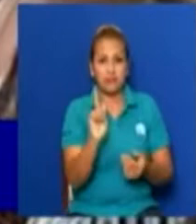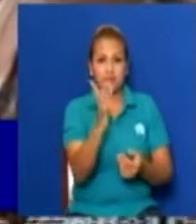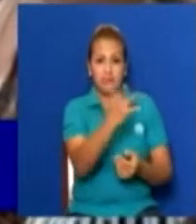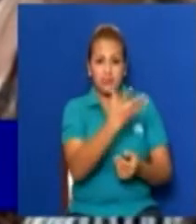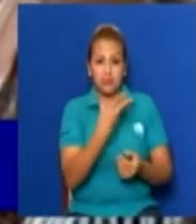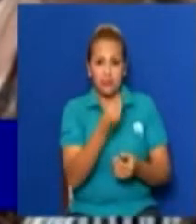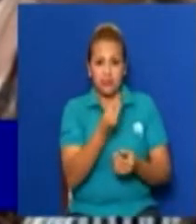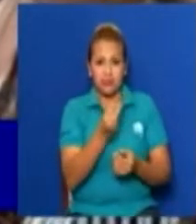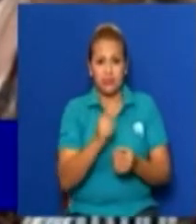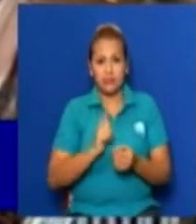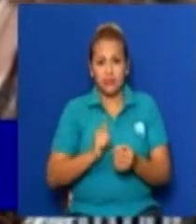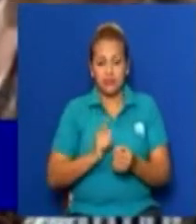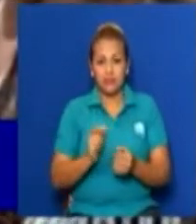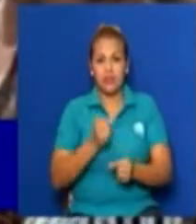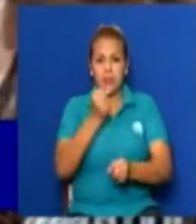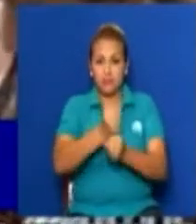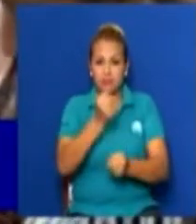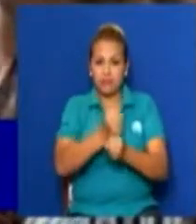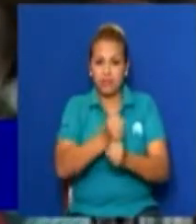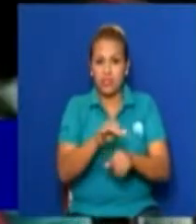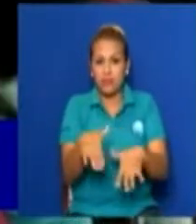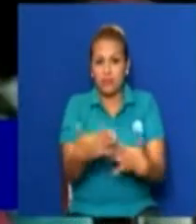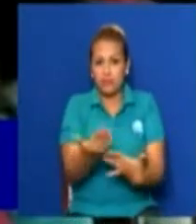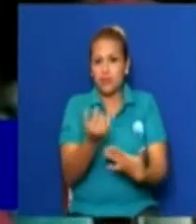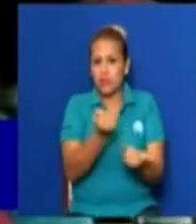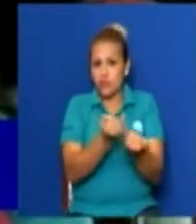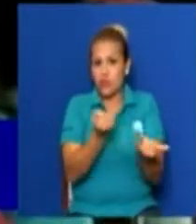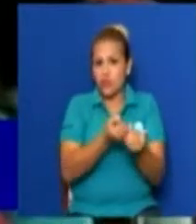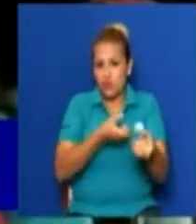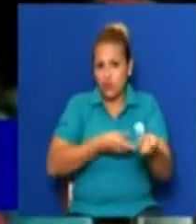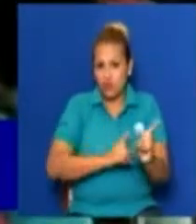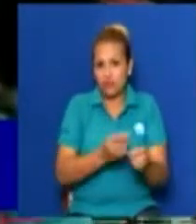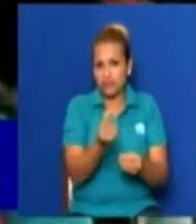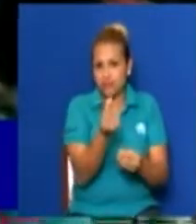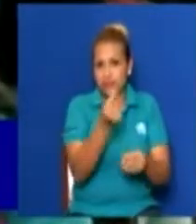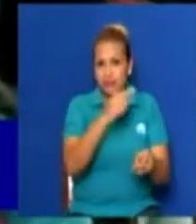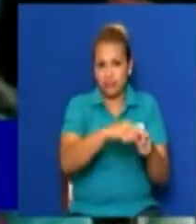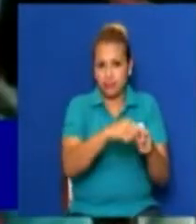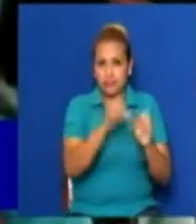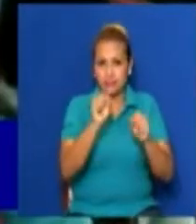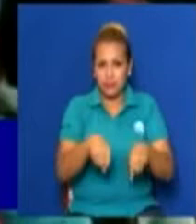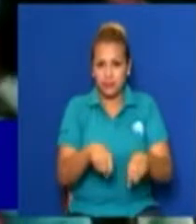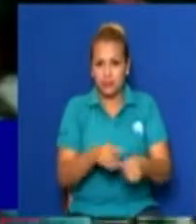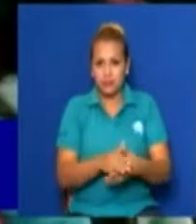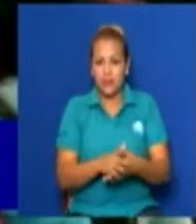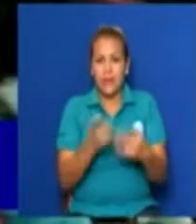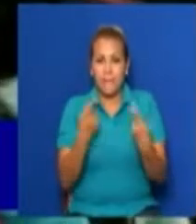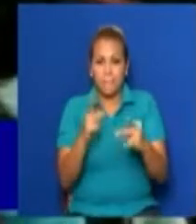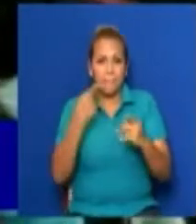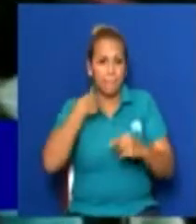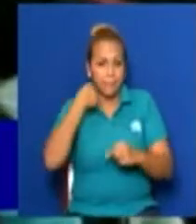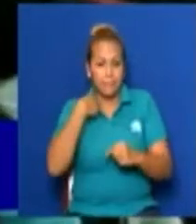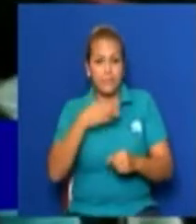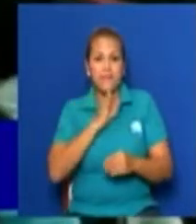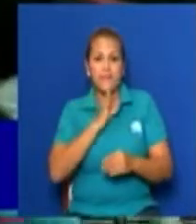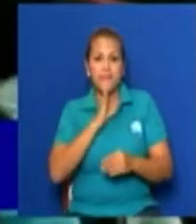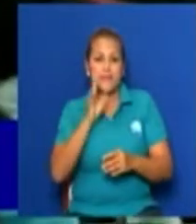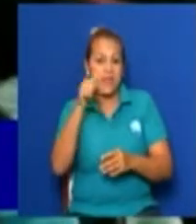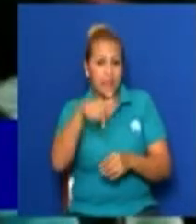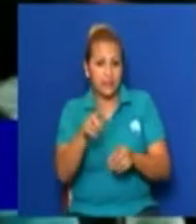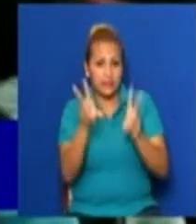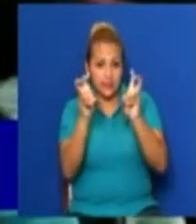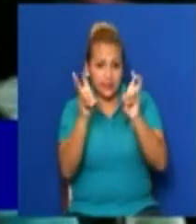tenemos los trabajos con menores remuneración. Y siempre que hablemos de este tema, tenemos